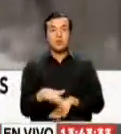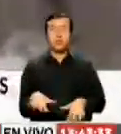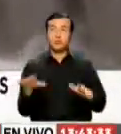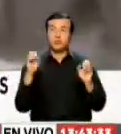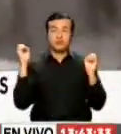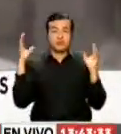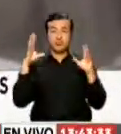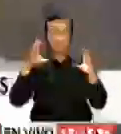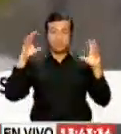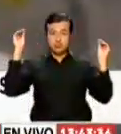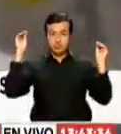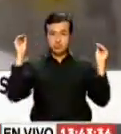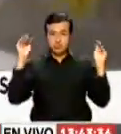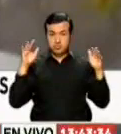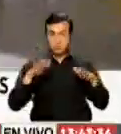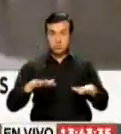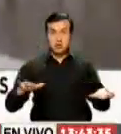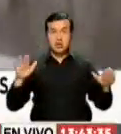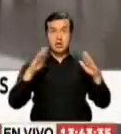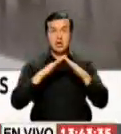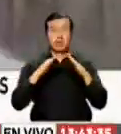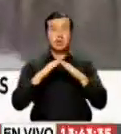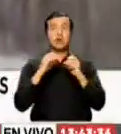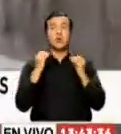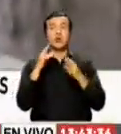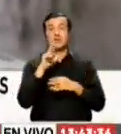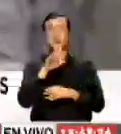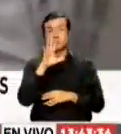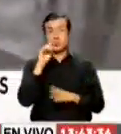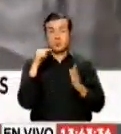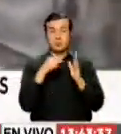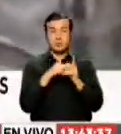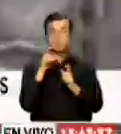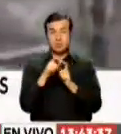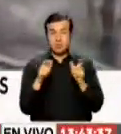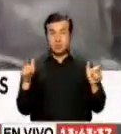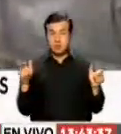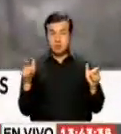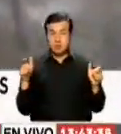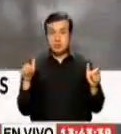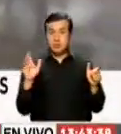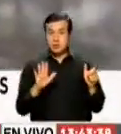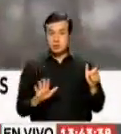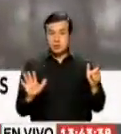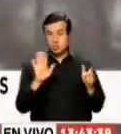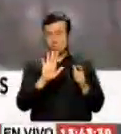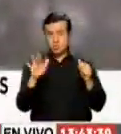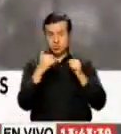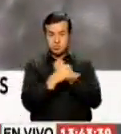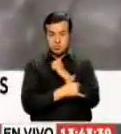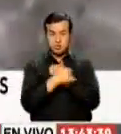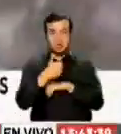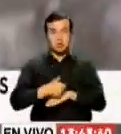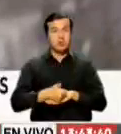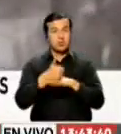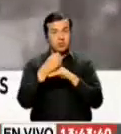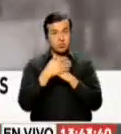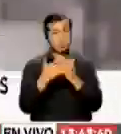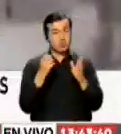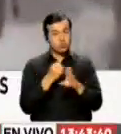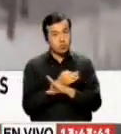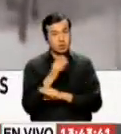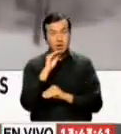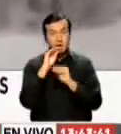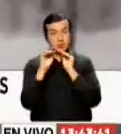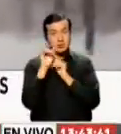eléctrica que dejó sin energía a los hogares de más de 350.000 personas en varios estados de ese país. Las autoridades recomendaron